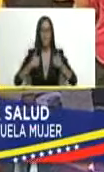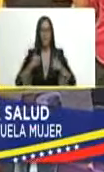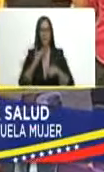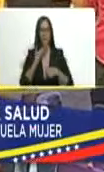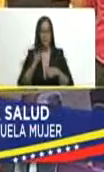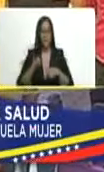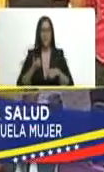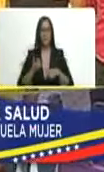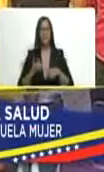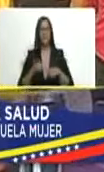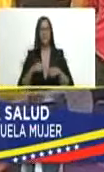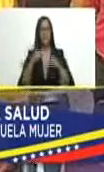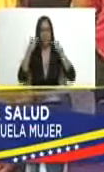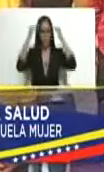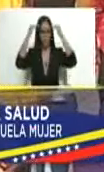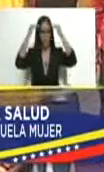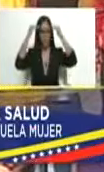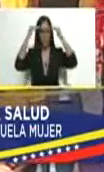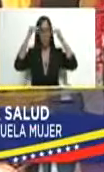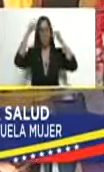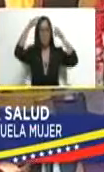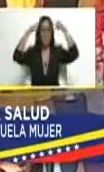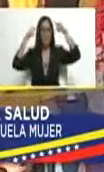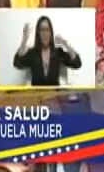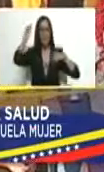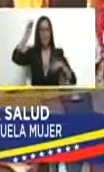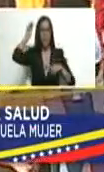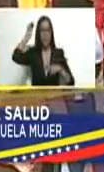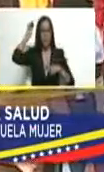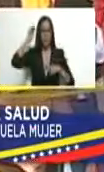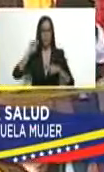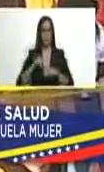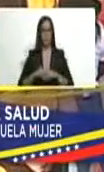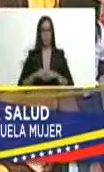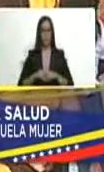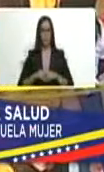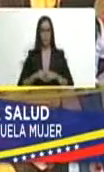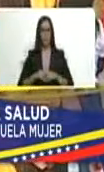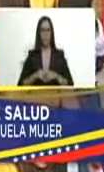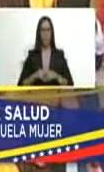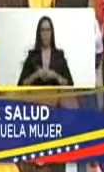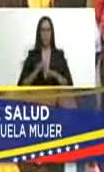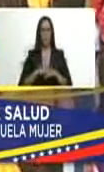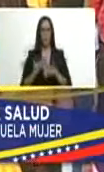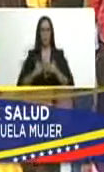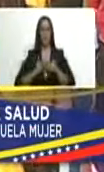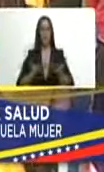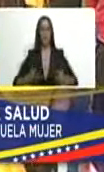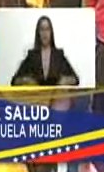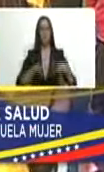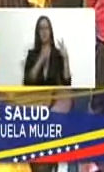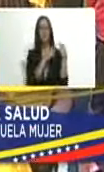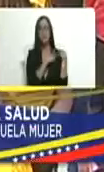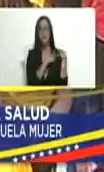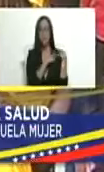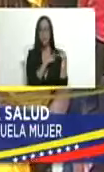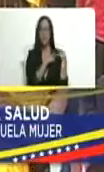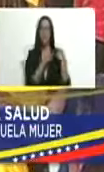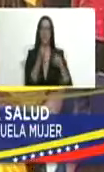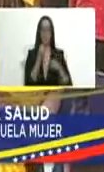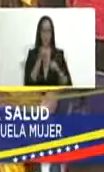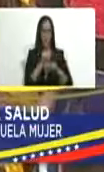Hugo Chávez, del gran maestro, del gran jefe. Por eso les estoy entregando una responsabilidad grande a